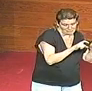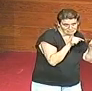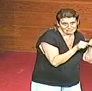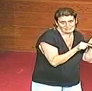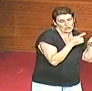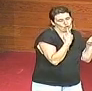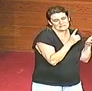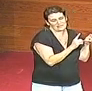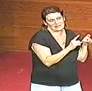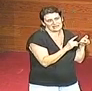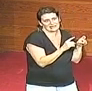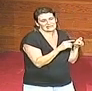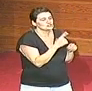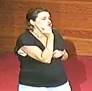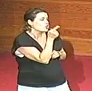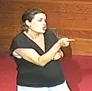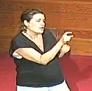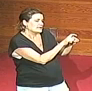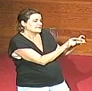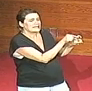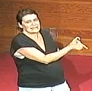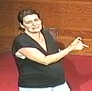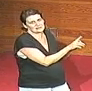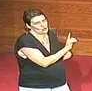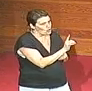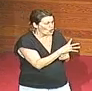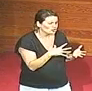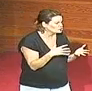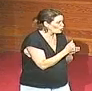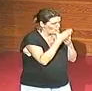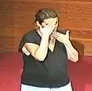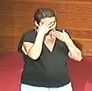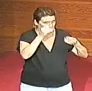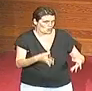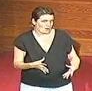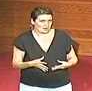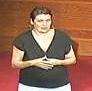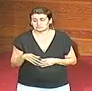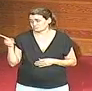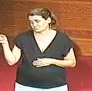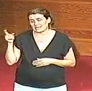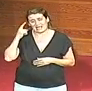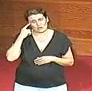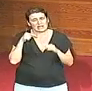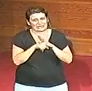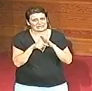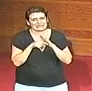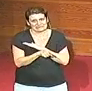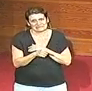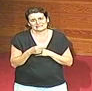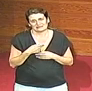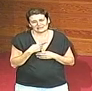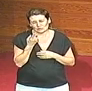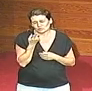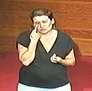no vas a decir, bueno, es que es solo ese marroquí, no, vas a decir todo Marruecos. Sí, hay una intencionalidad cuando escribes y tienes que ser muy pulcro